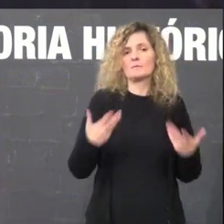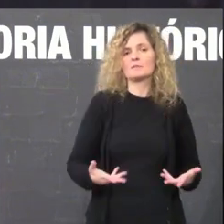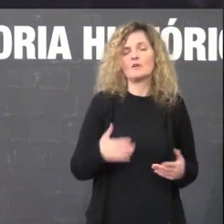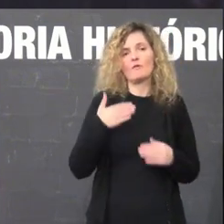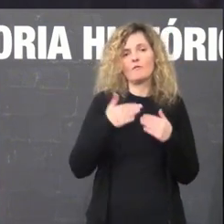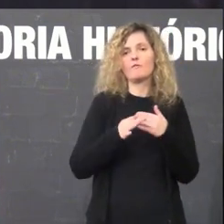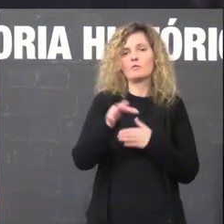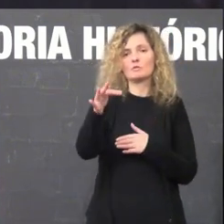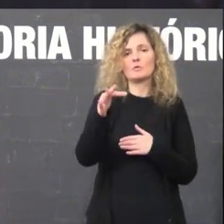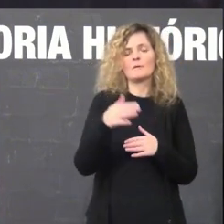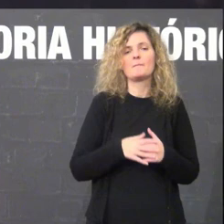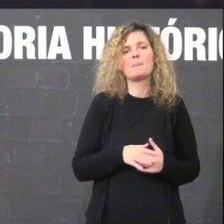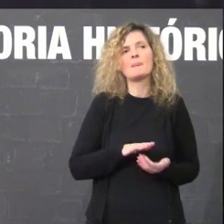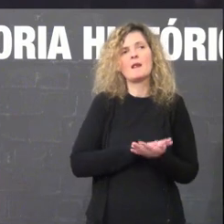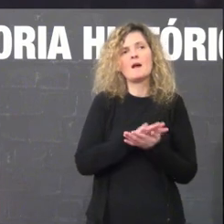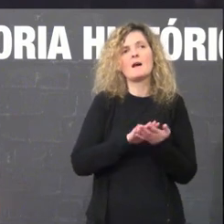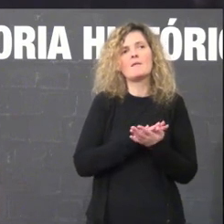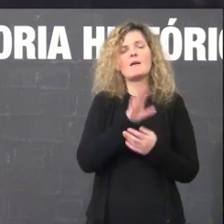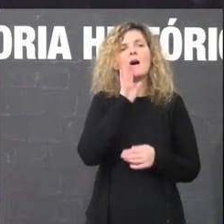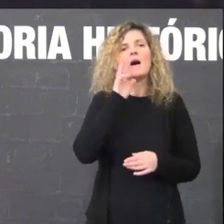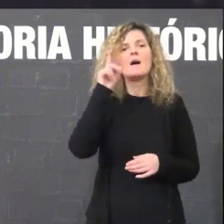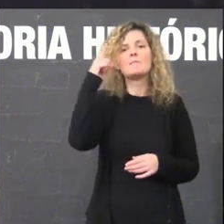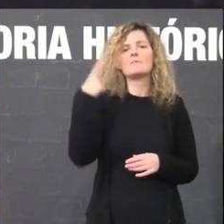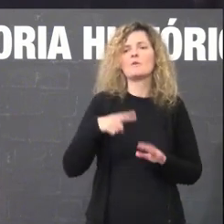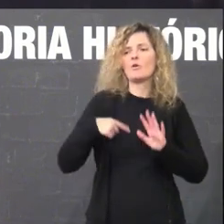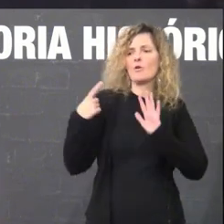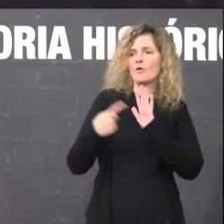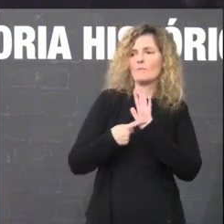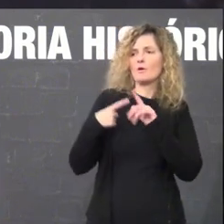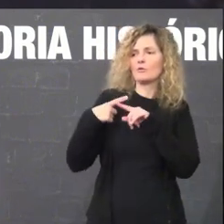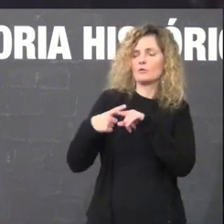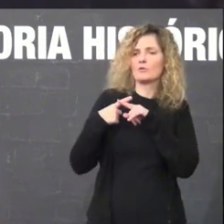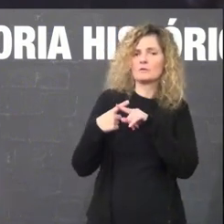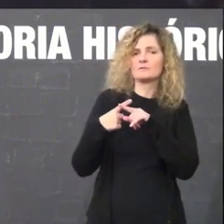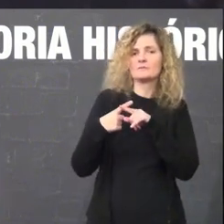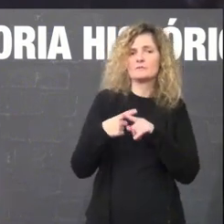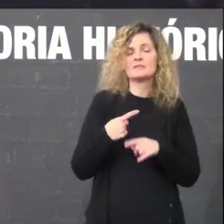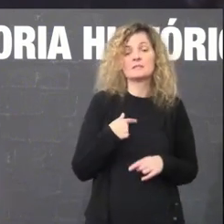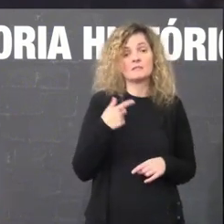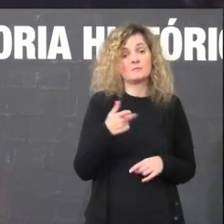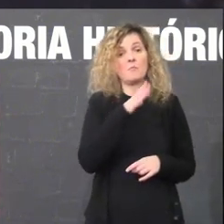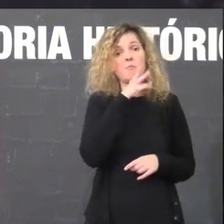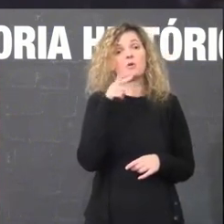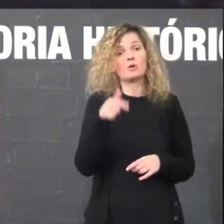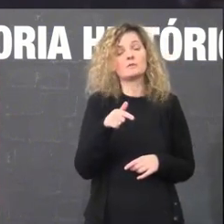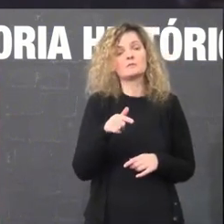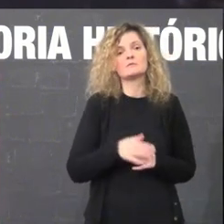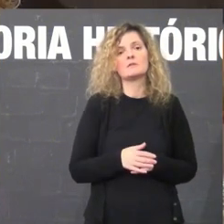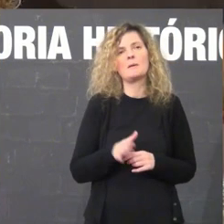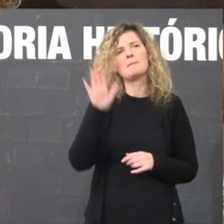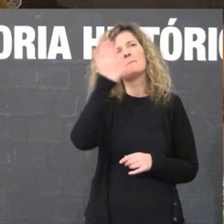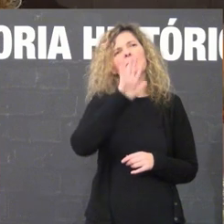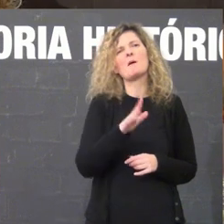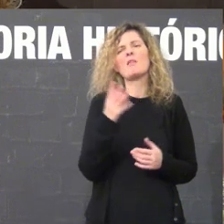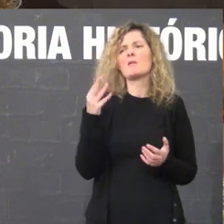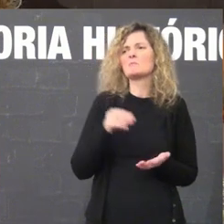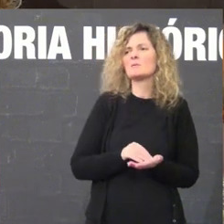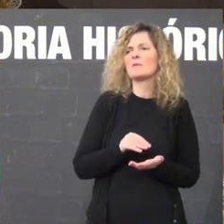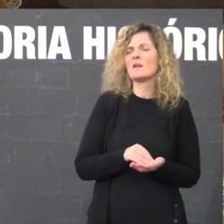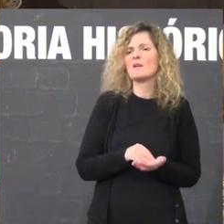Había algo que decía María en la presentación que comparto plenamente y es precisamente eso a veces nos parece que